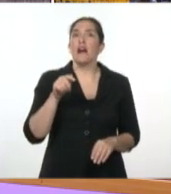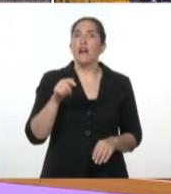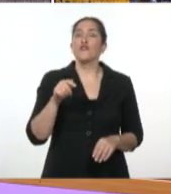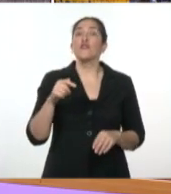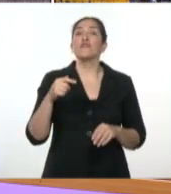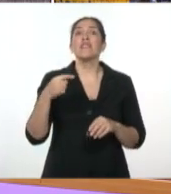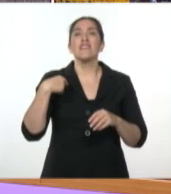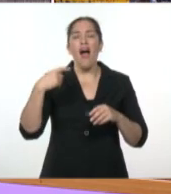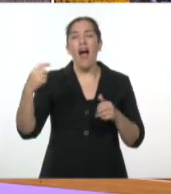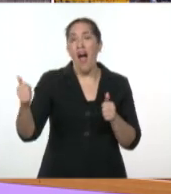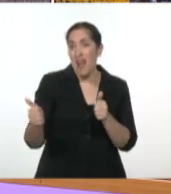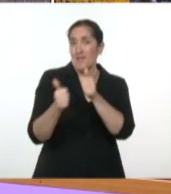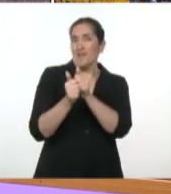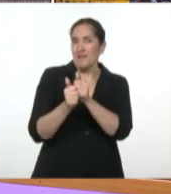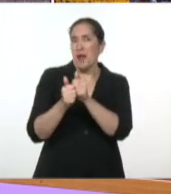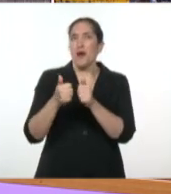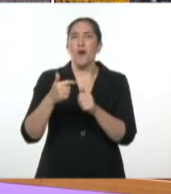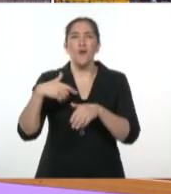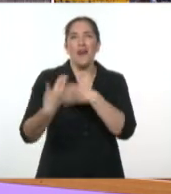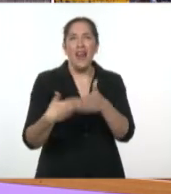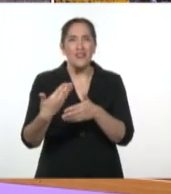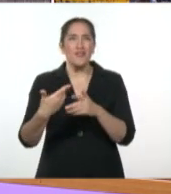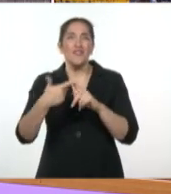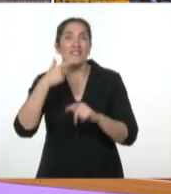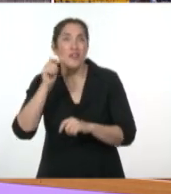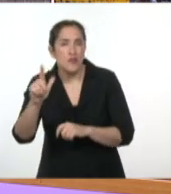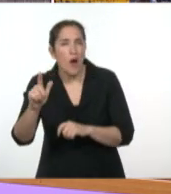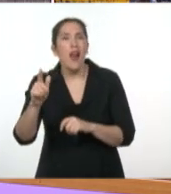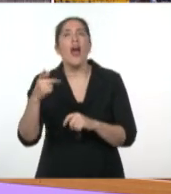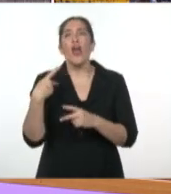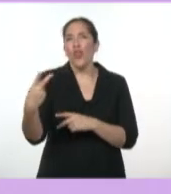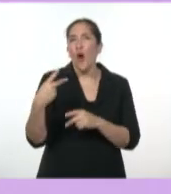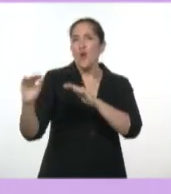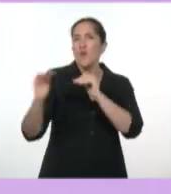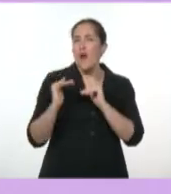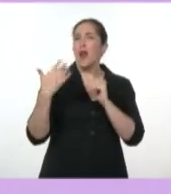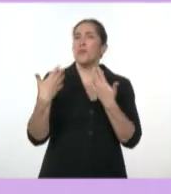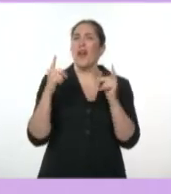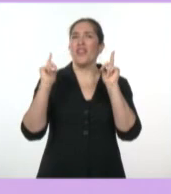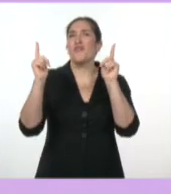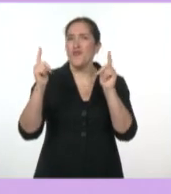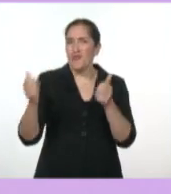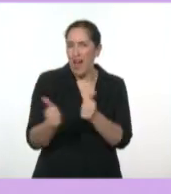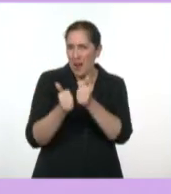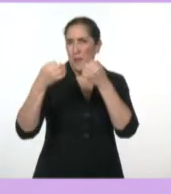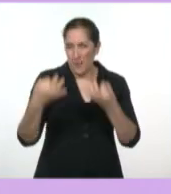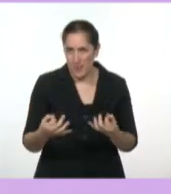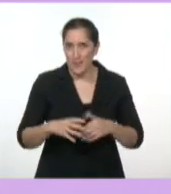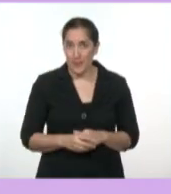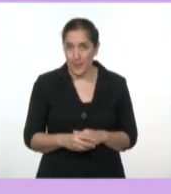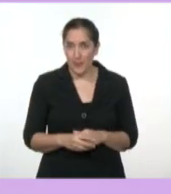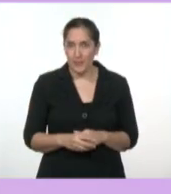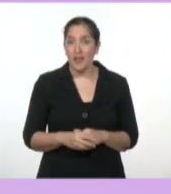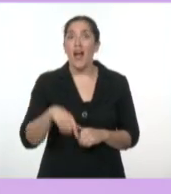encuentro sexual sea de ambas o de todas las partes de igual manera disfrutado. Bien, muy bien. Bueno, tenemos una entrevista